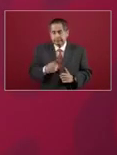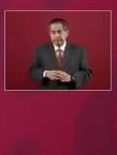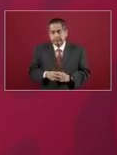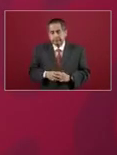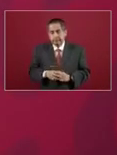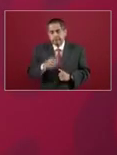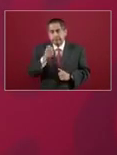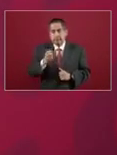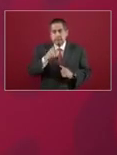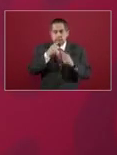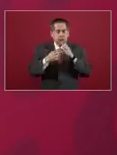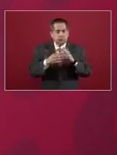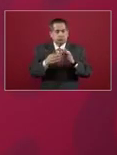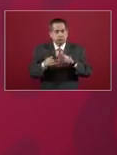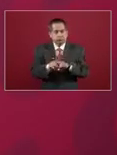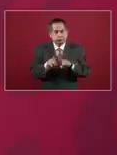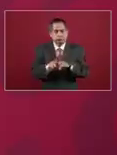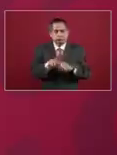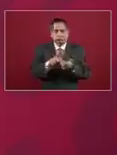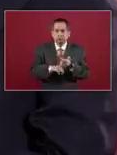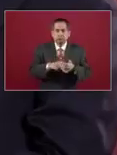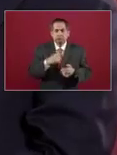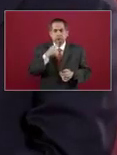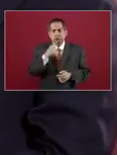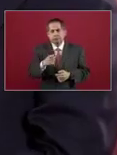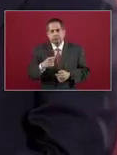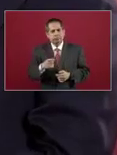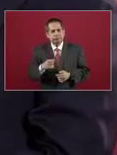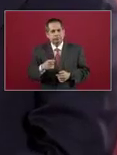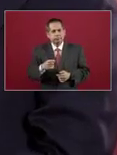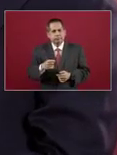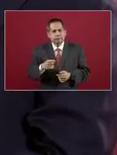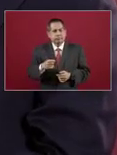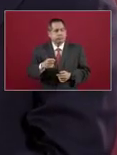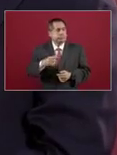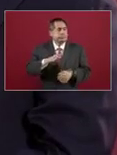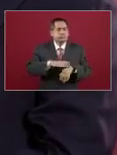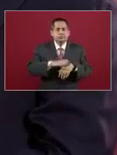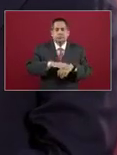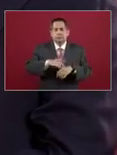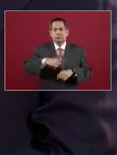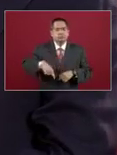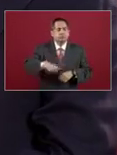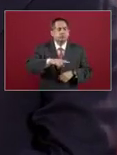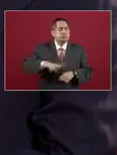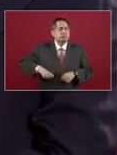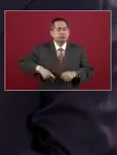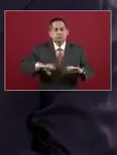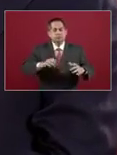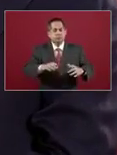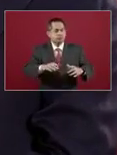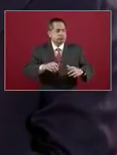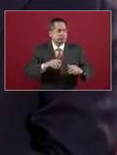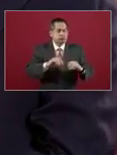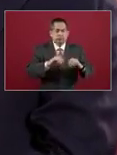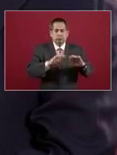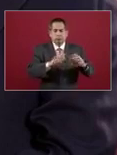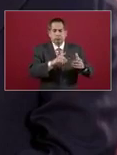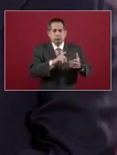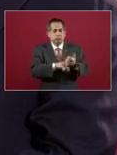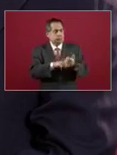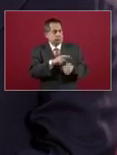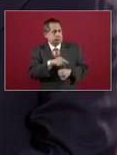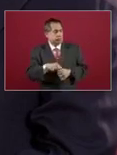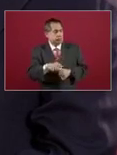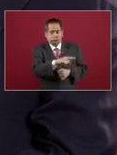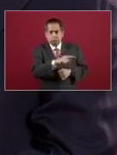Por eso también se llenó al gobierno de organismos